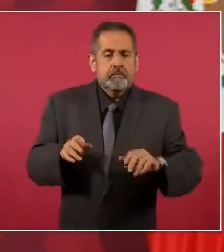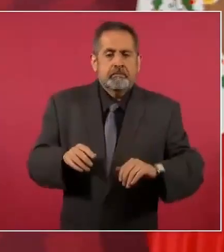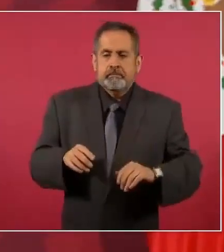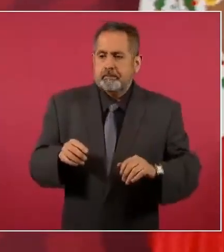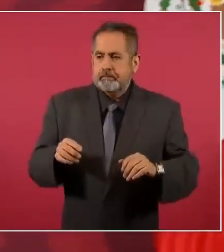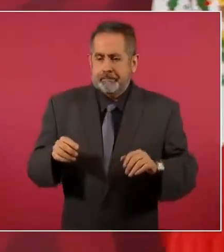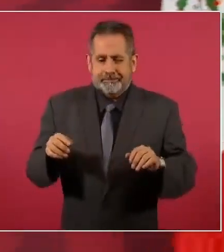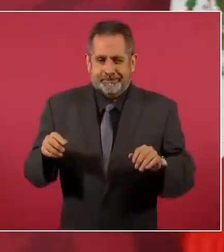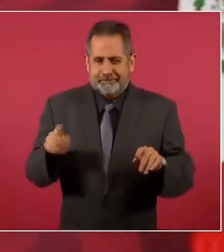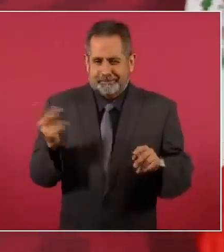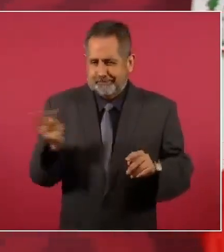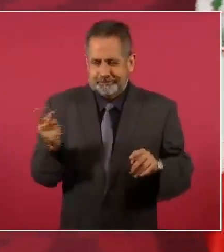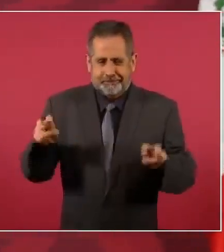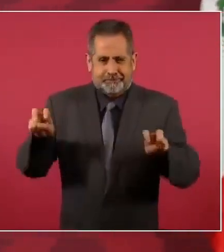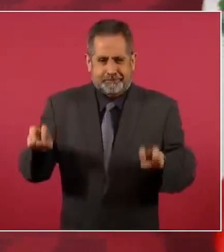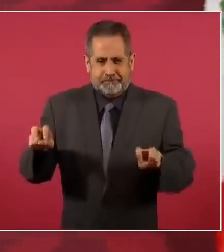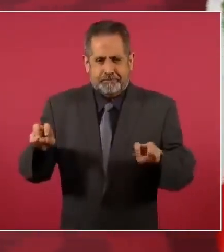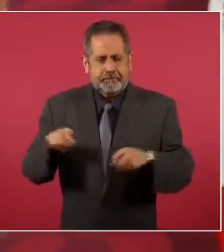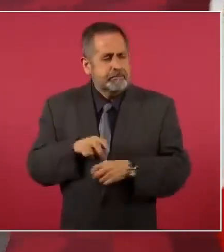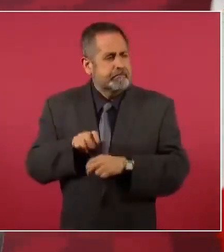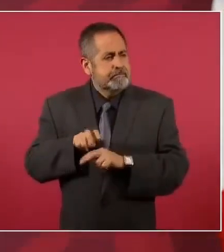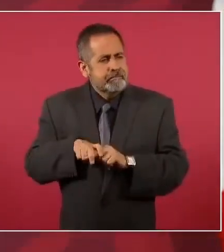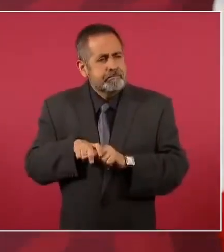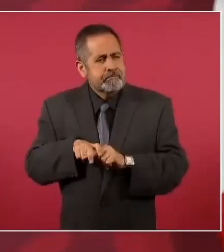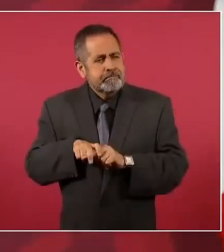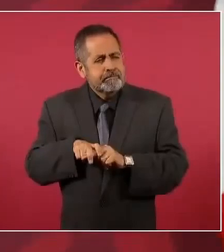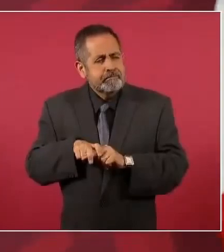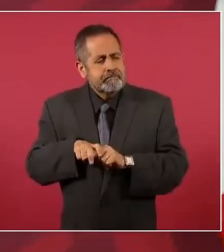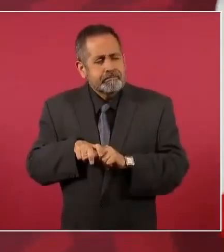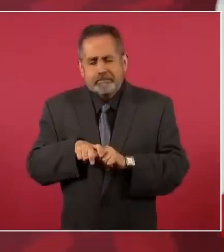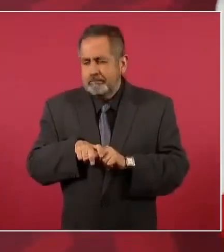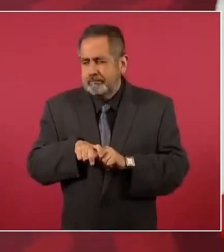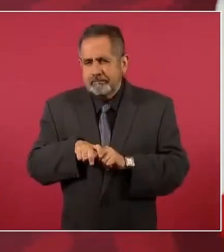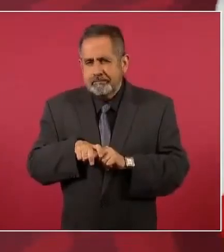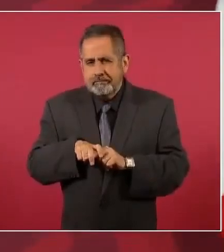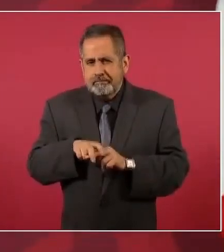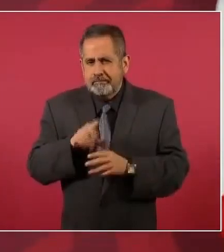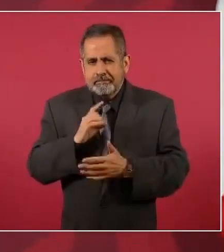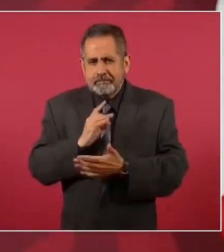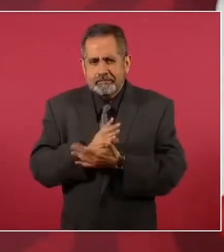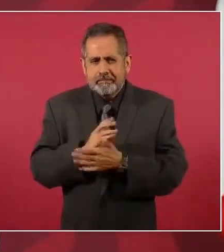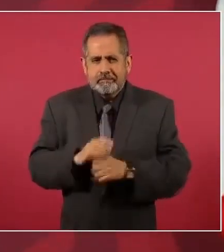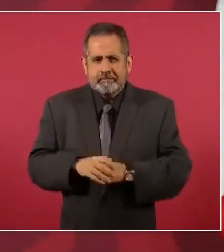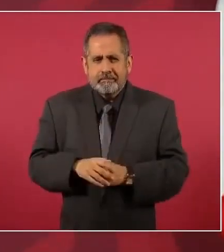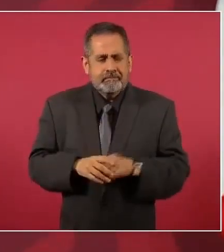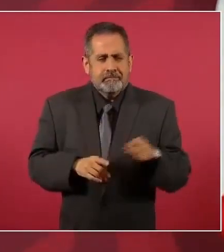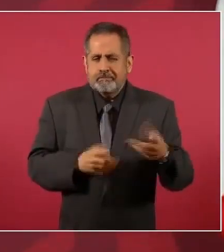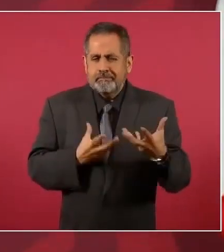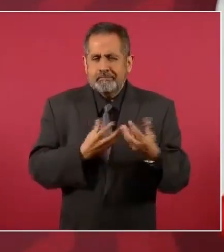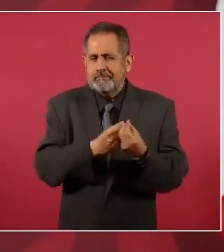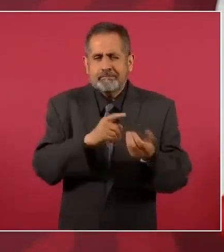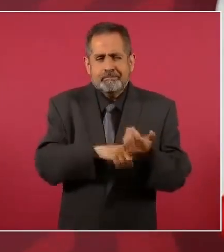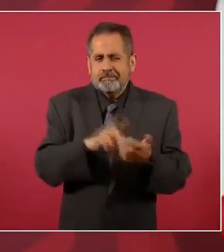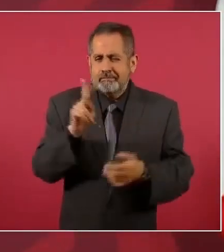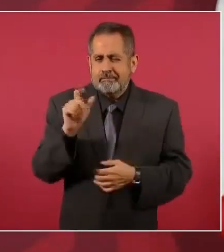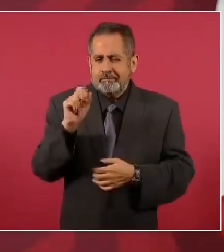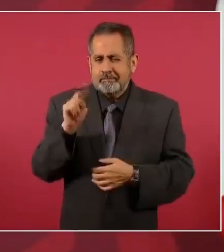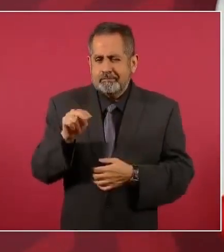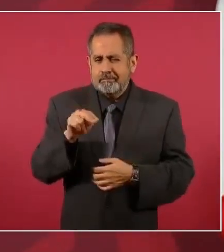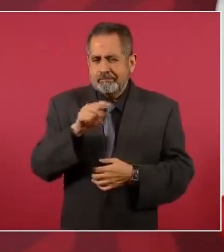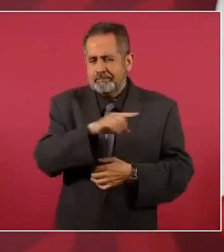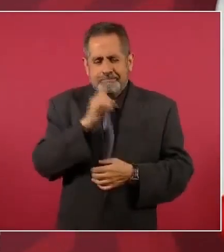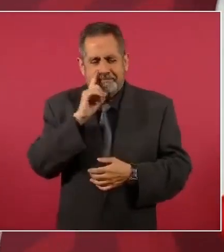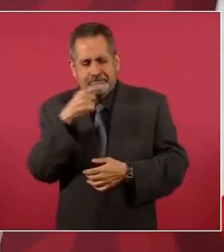Ya. Entonces me doy cuenta de inmediato que era filopanista. sin que